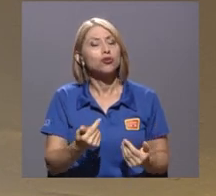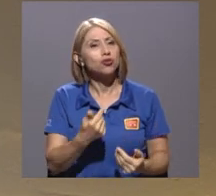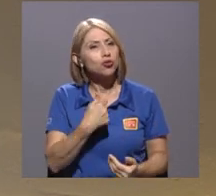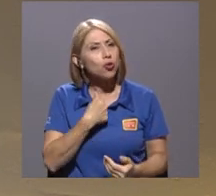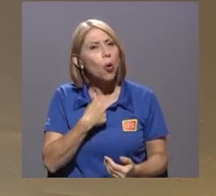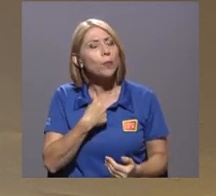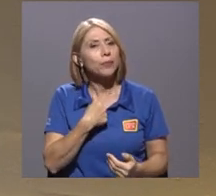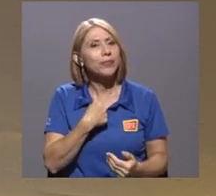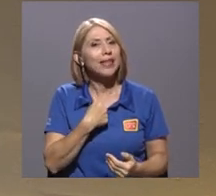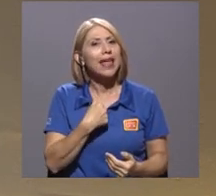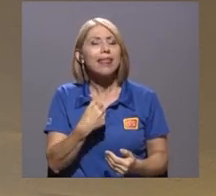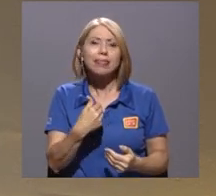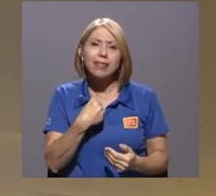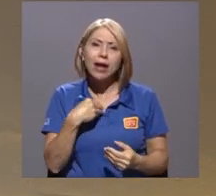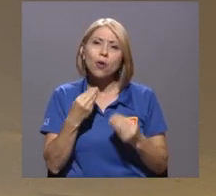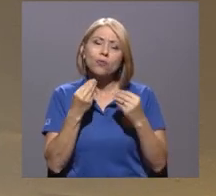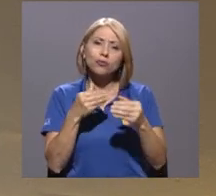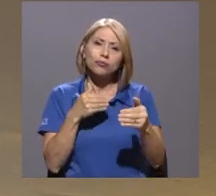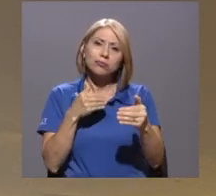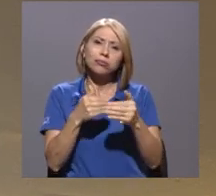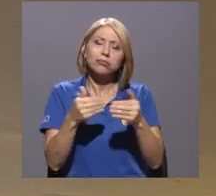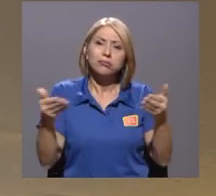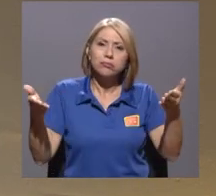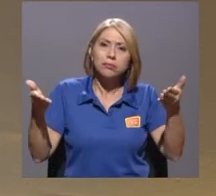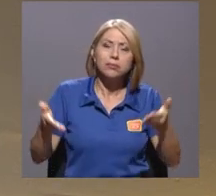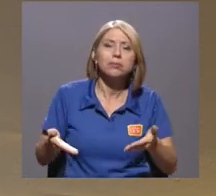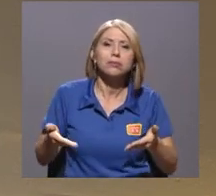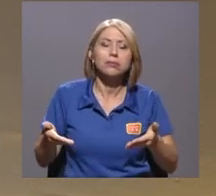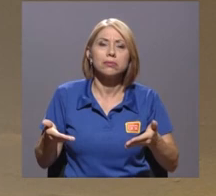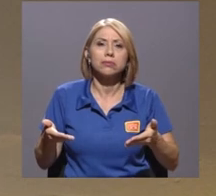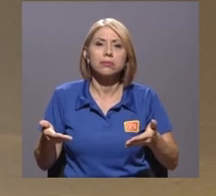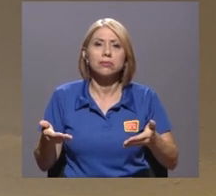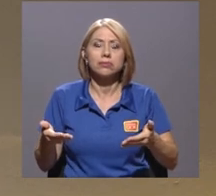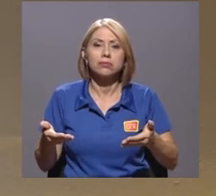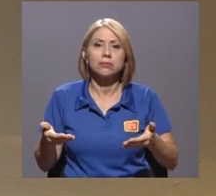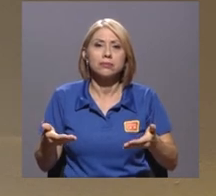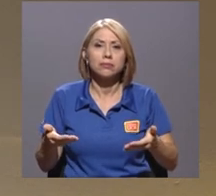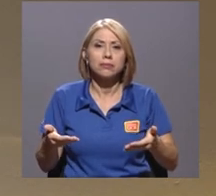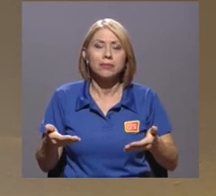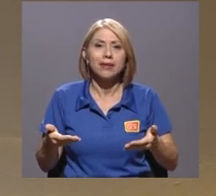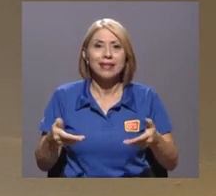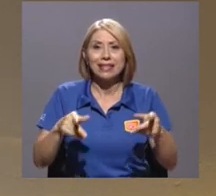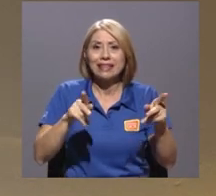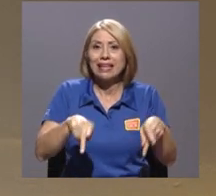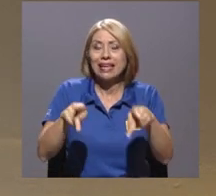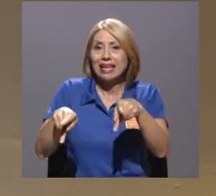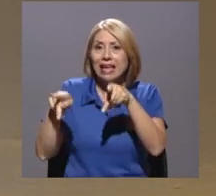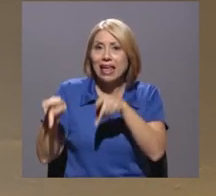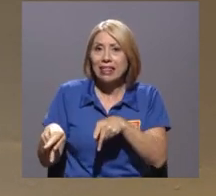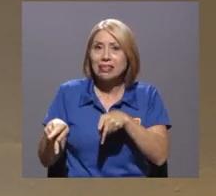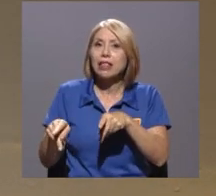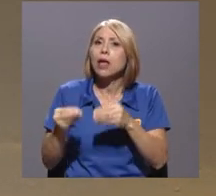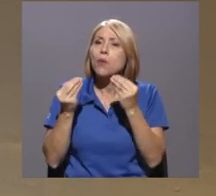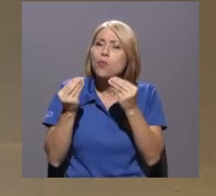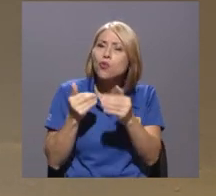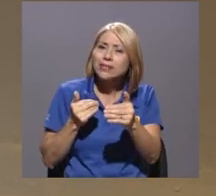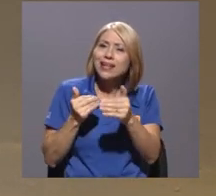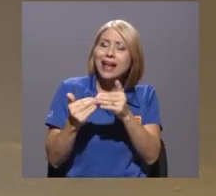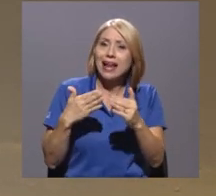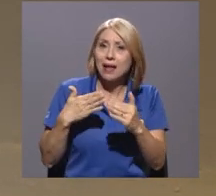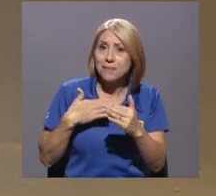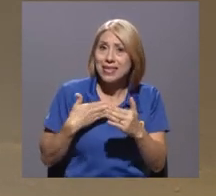y cercana a la presencia de d gente que es muy cercana a mí que vivió en